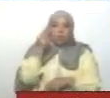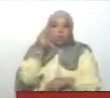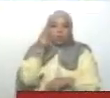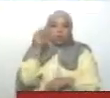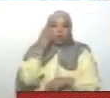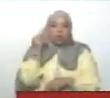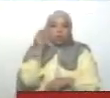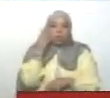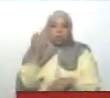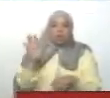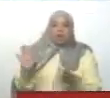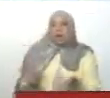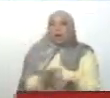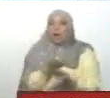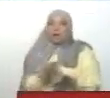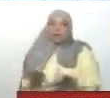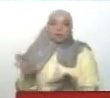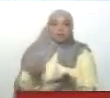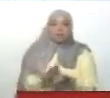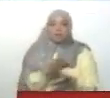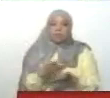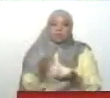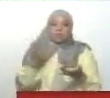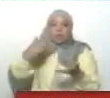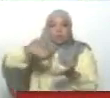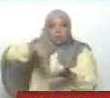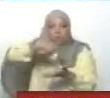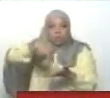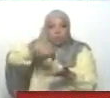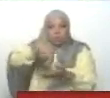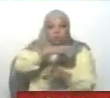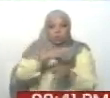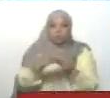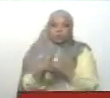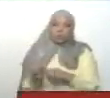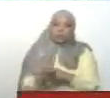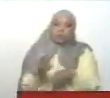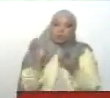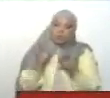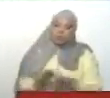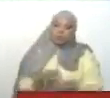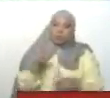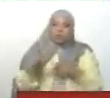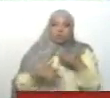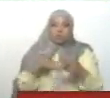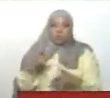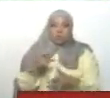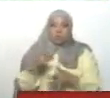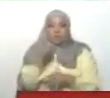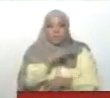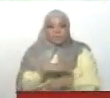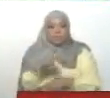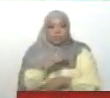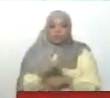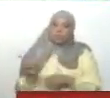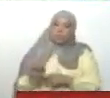ritmos, los cantos y el baile de la cultura popular. Seguramente se va a llamar